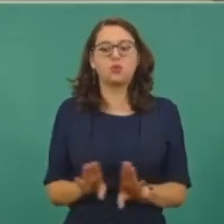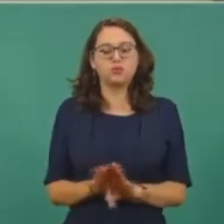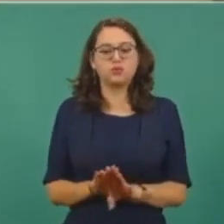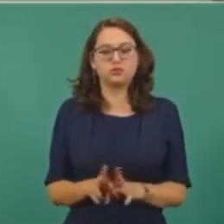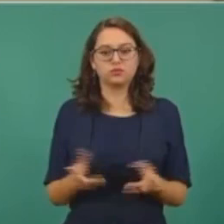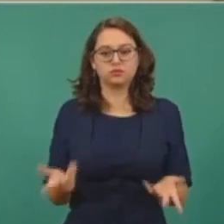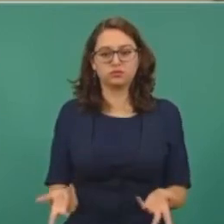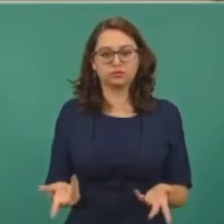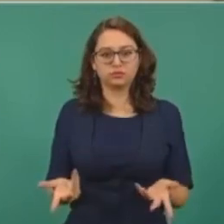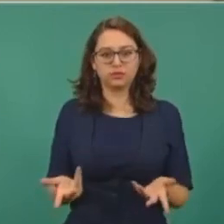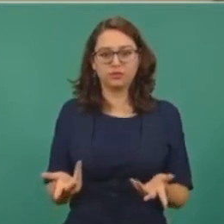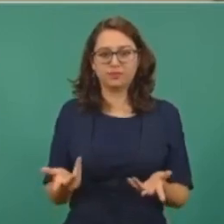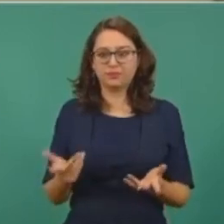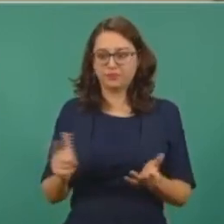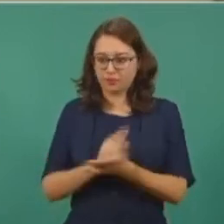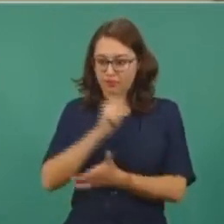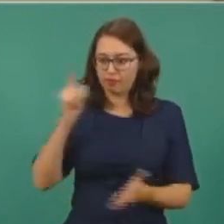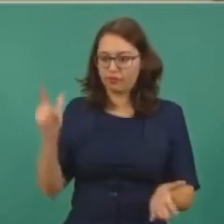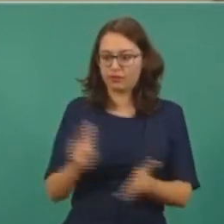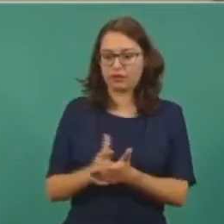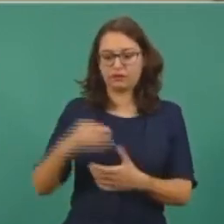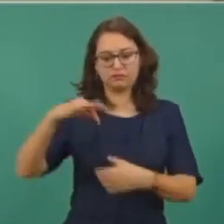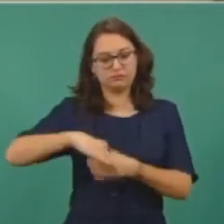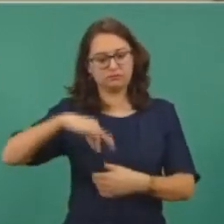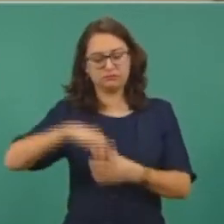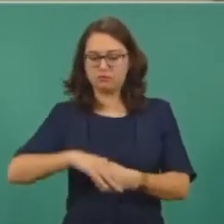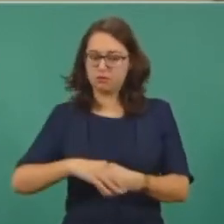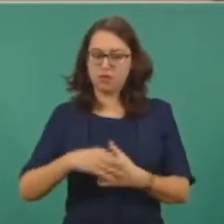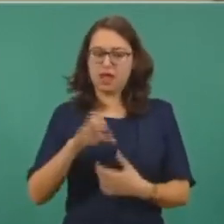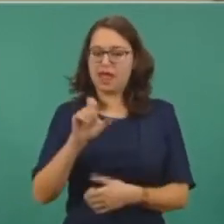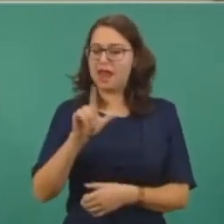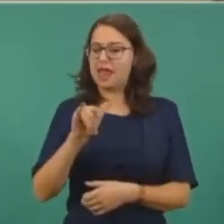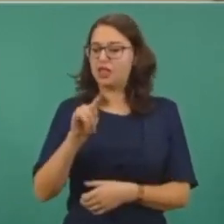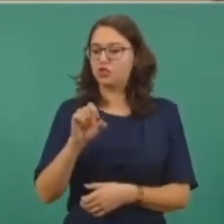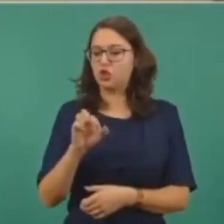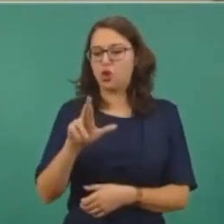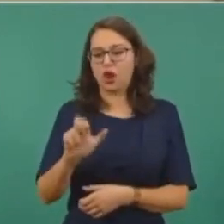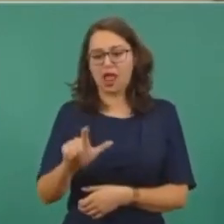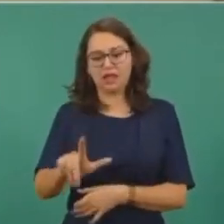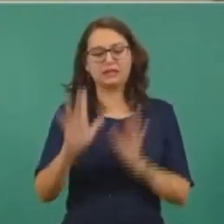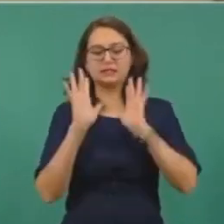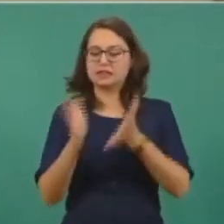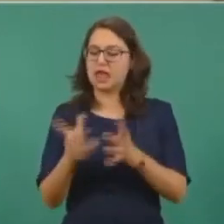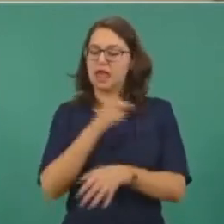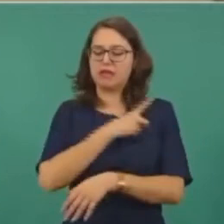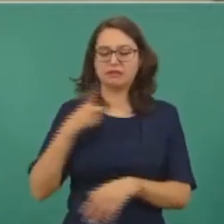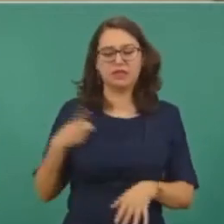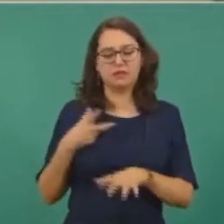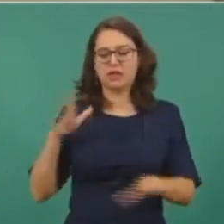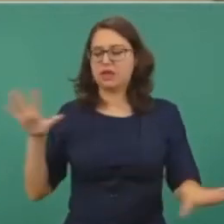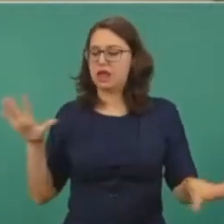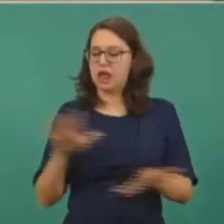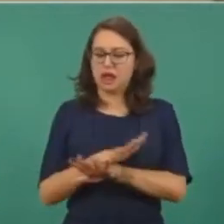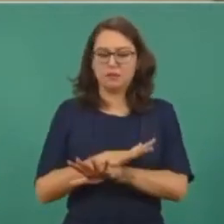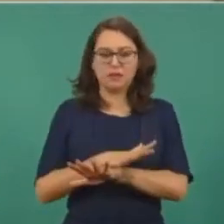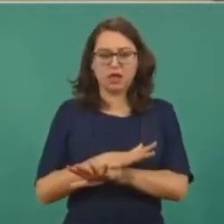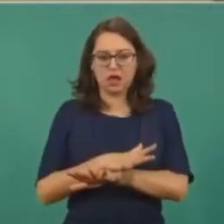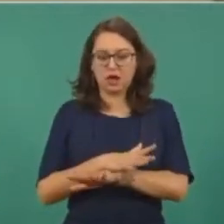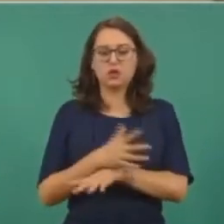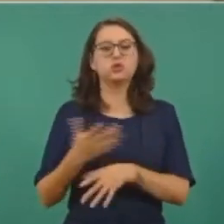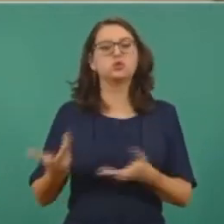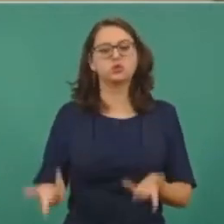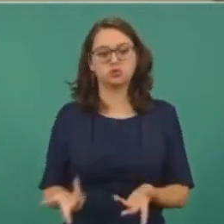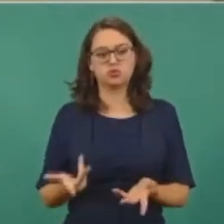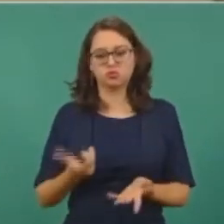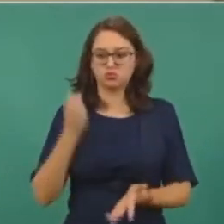cabo esta reforma electoral que usted había planteado anteriormente y que hoy, con la llegada del secretario de Gobernación, Adán Augusto, una